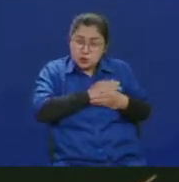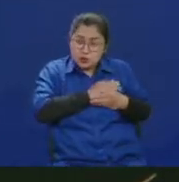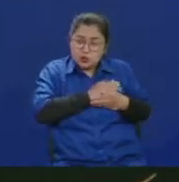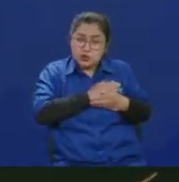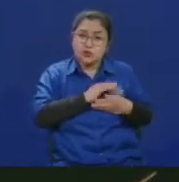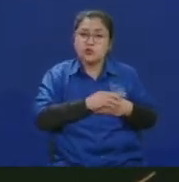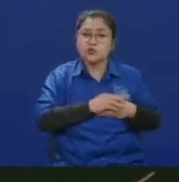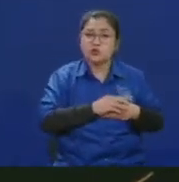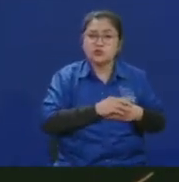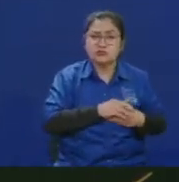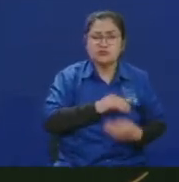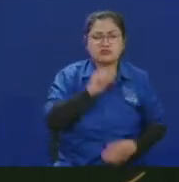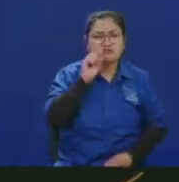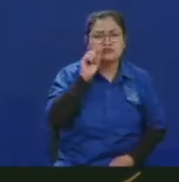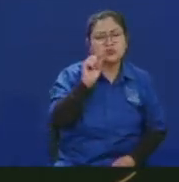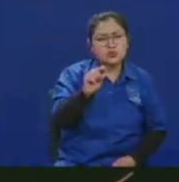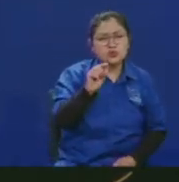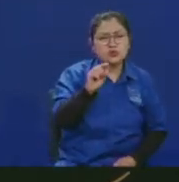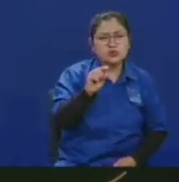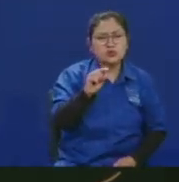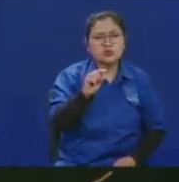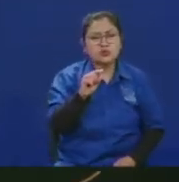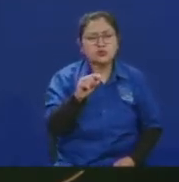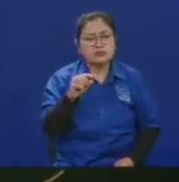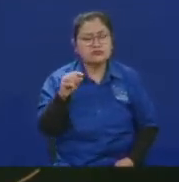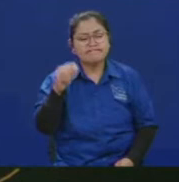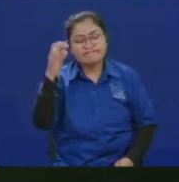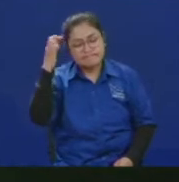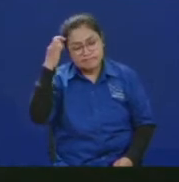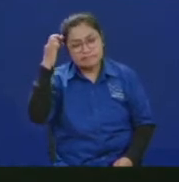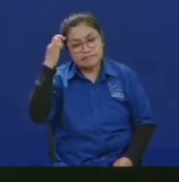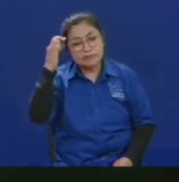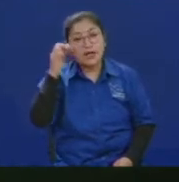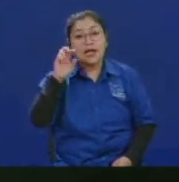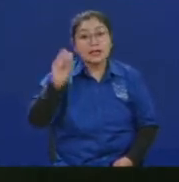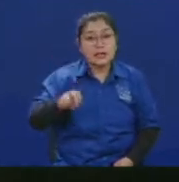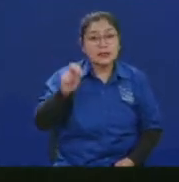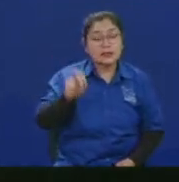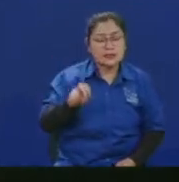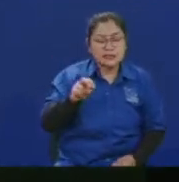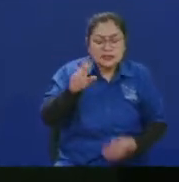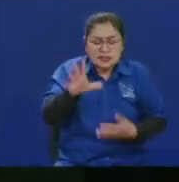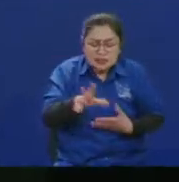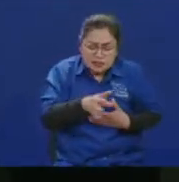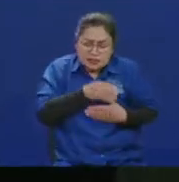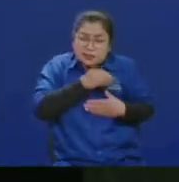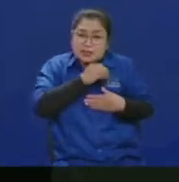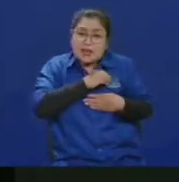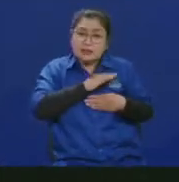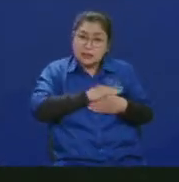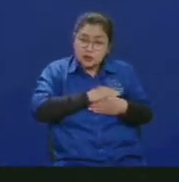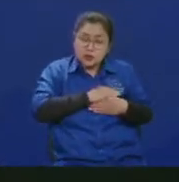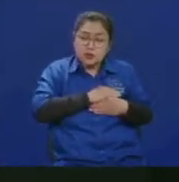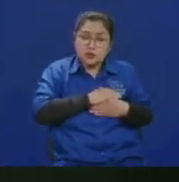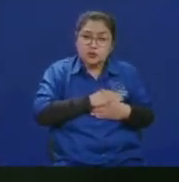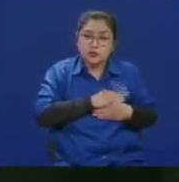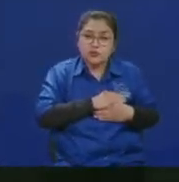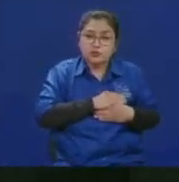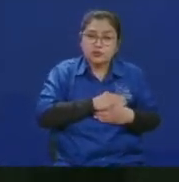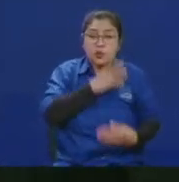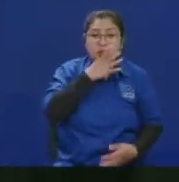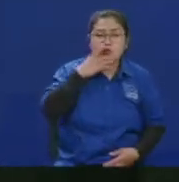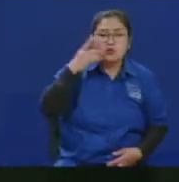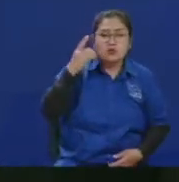No te resistas, siervo del Señor. No te resistas. Hoy el Señor está extendiendo su cetro